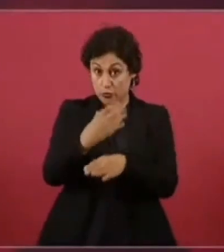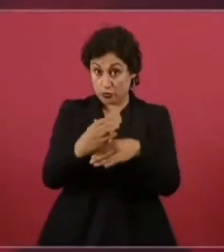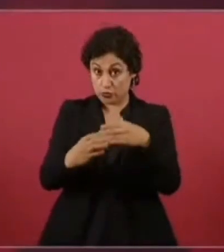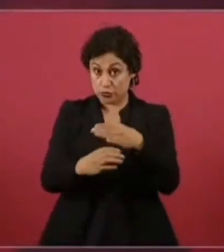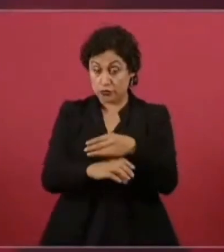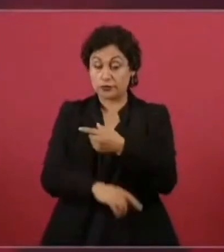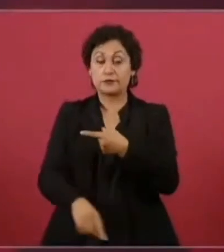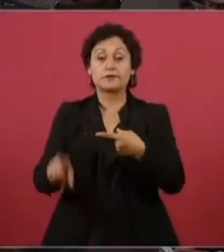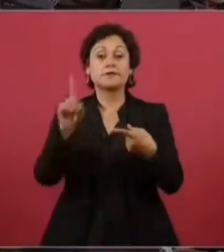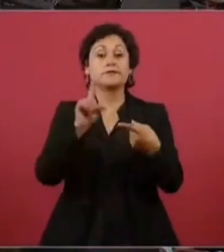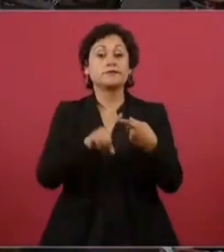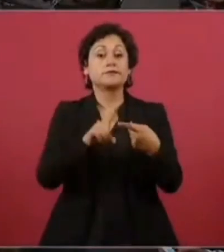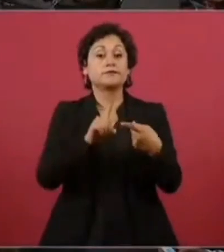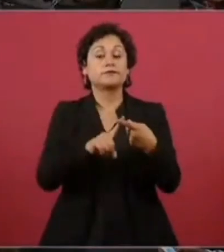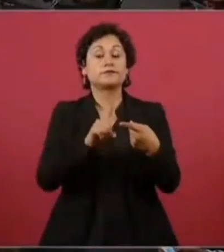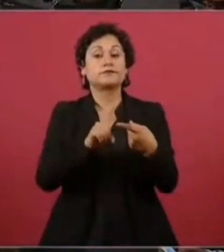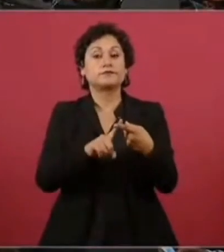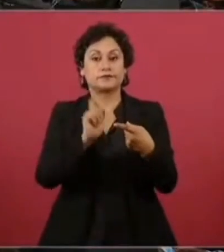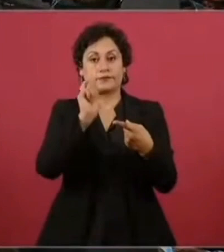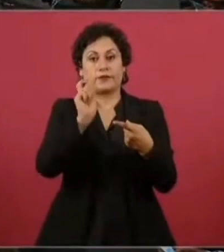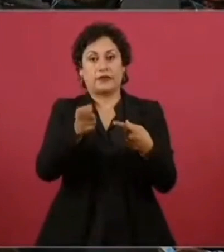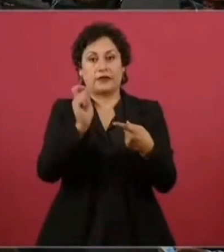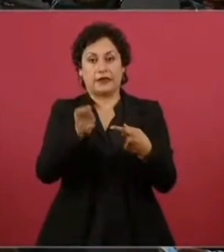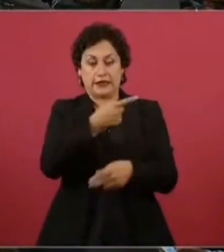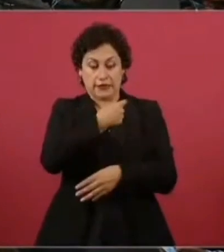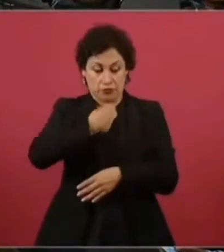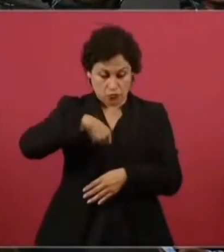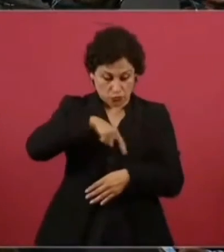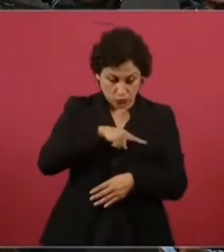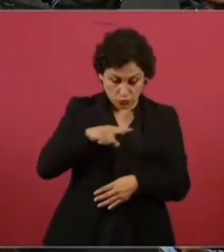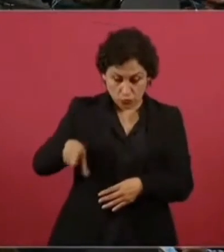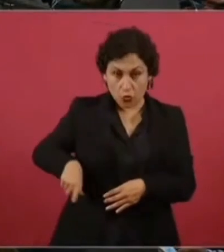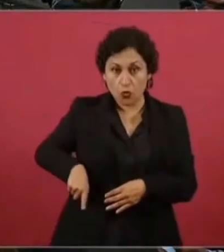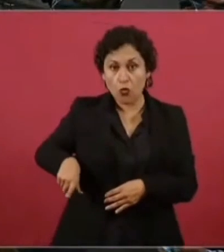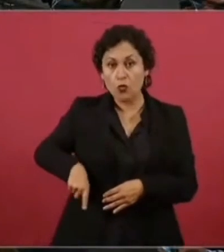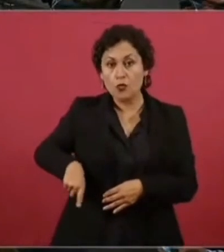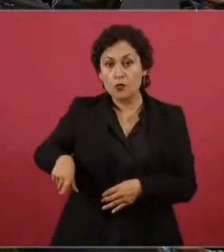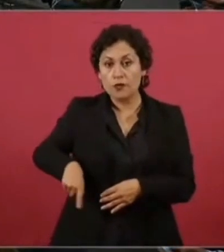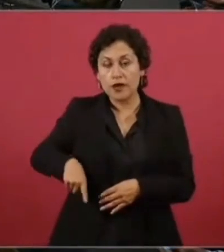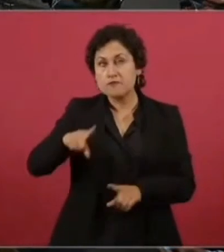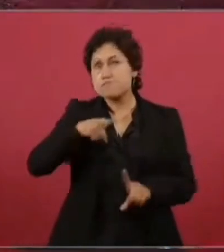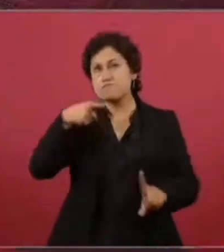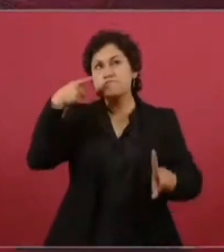Primero, que no tenemos nosotros el afán